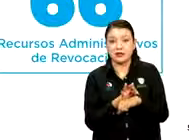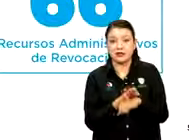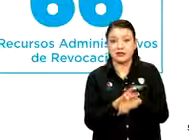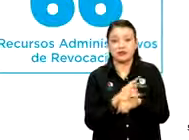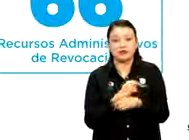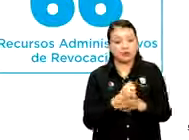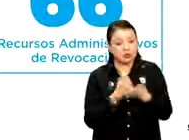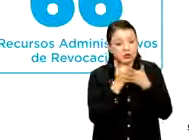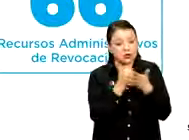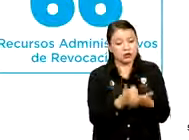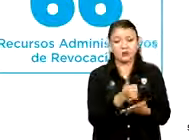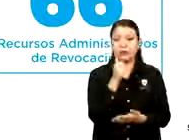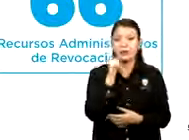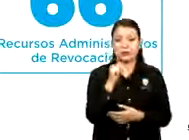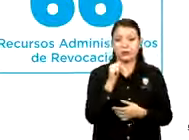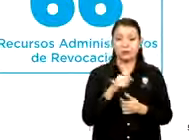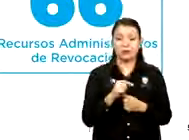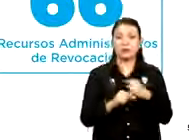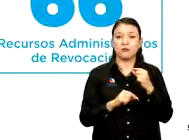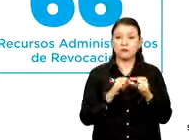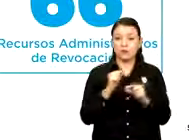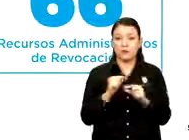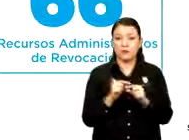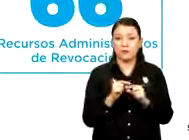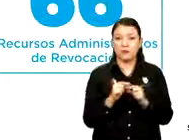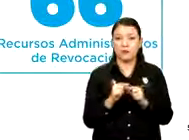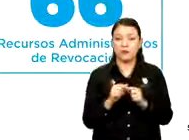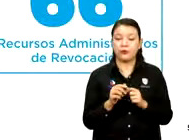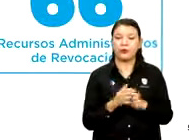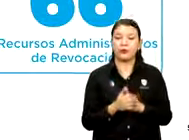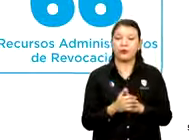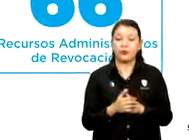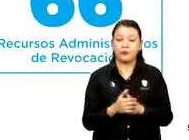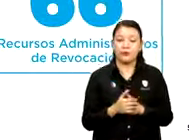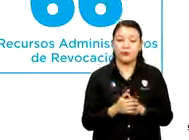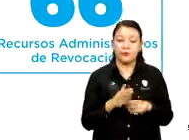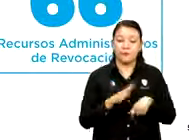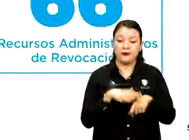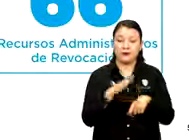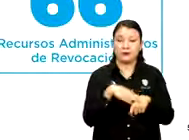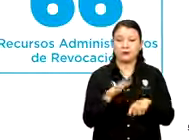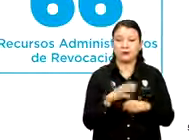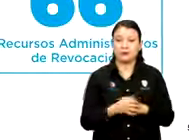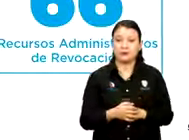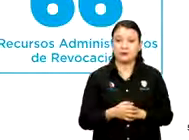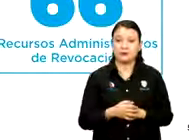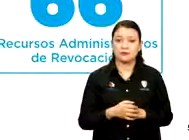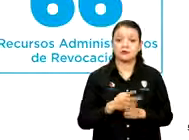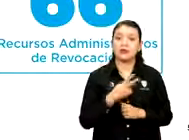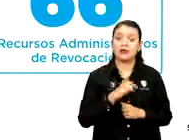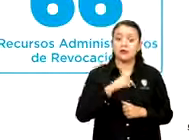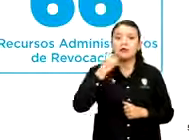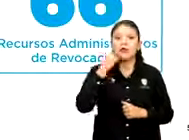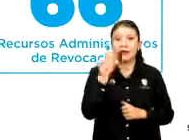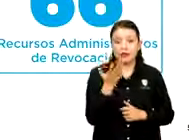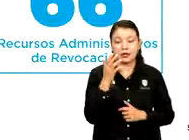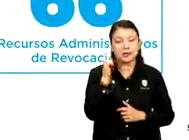se han implementado por parte de la defensa de los involucrados y de los propios involucrados y que nosotros estamos totalmente